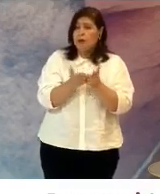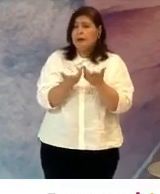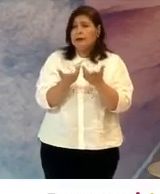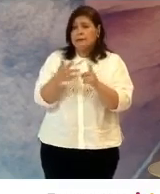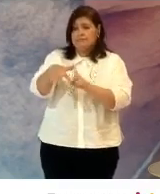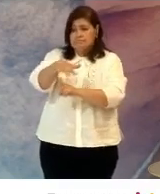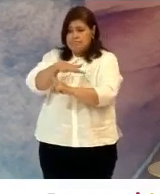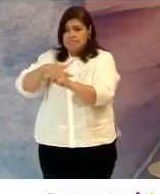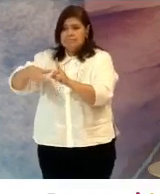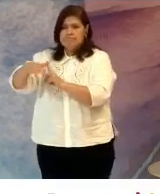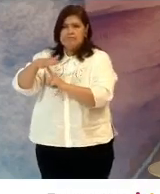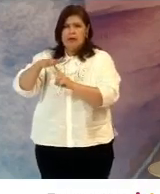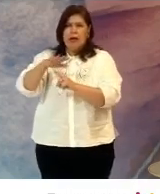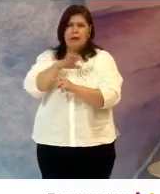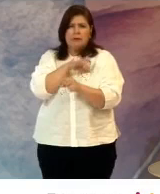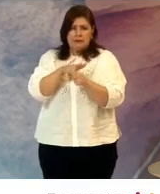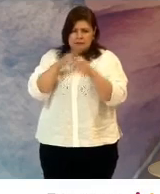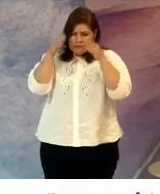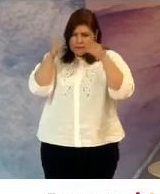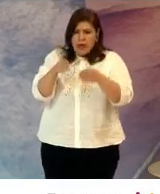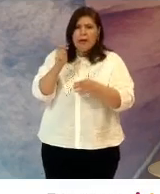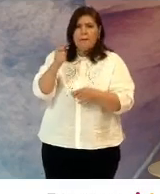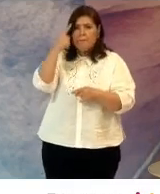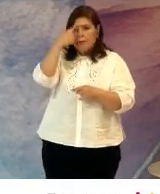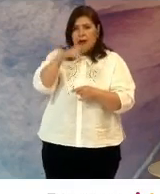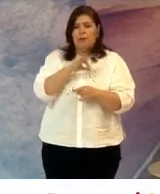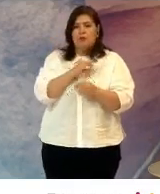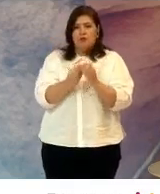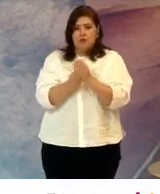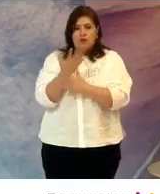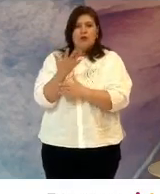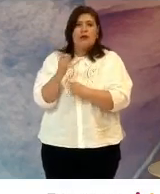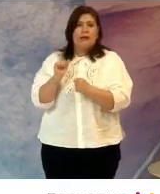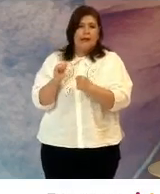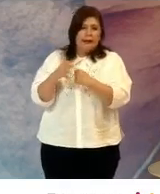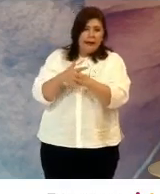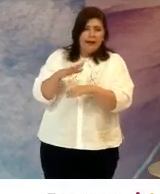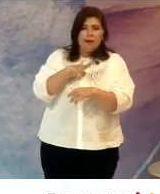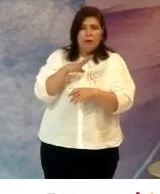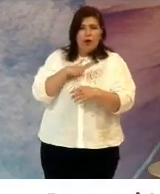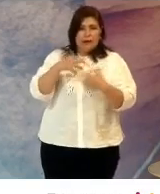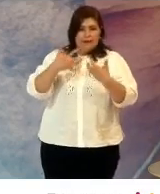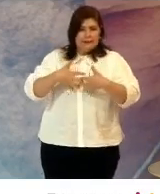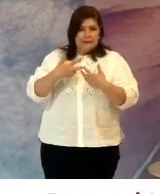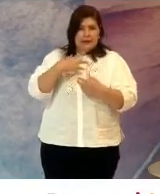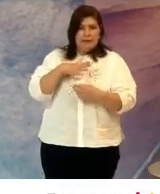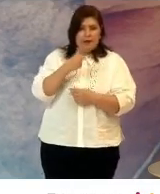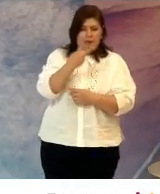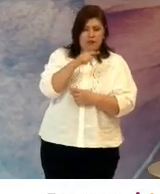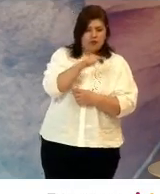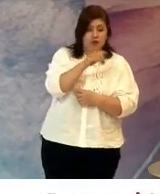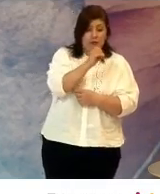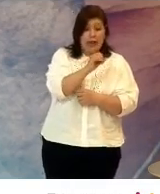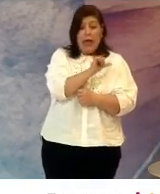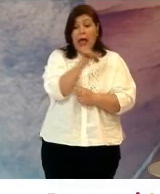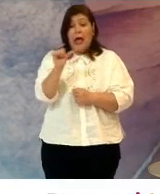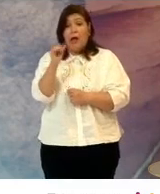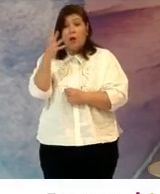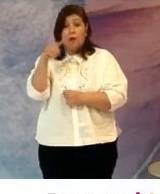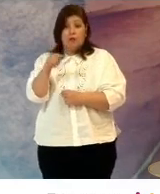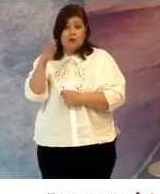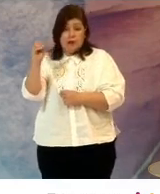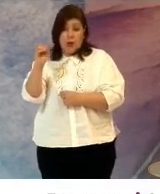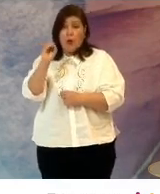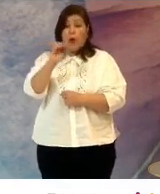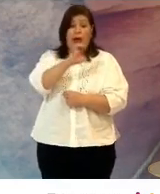ecosistemas específicos para actualizar el sistema operativo de 2.0 a 4.0 o